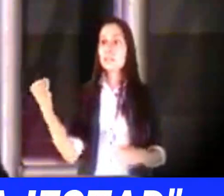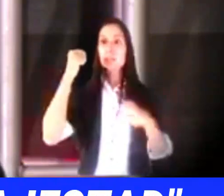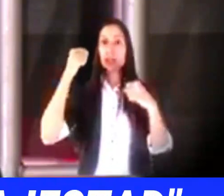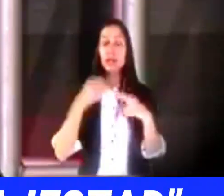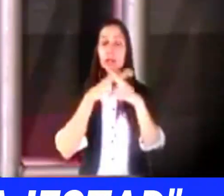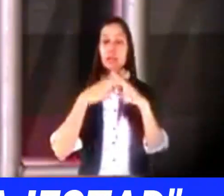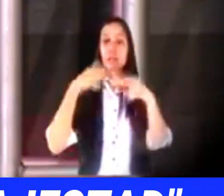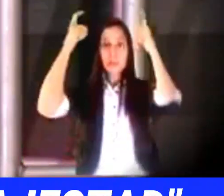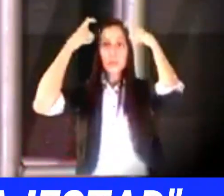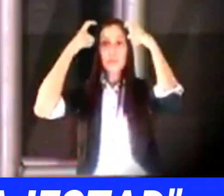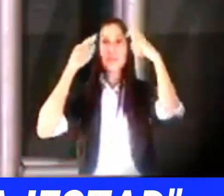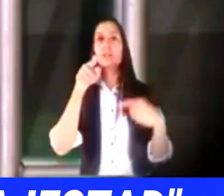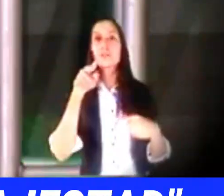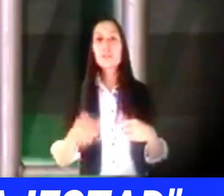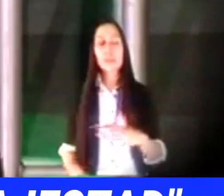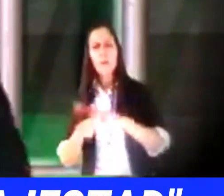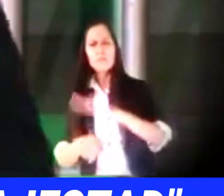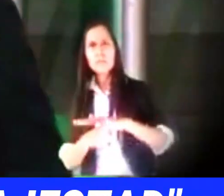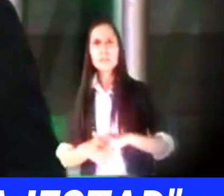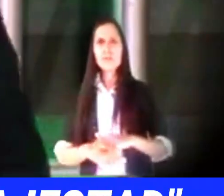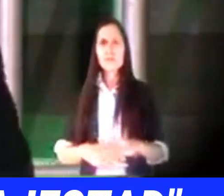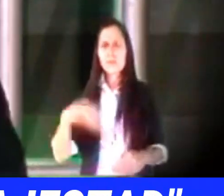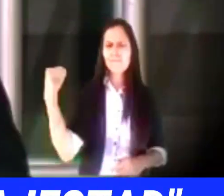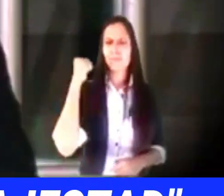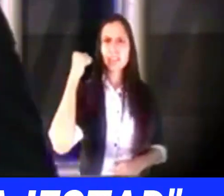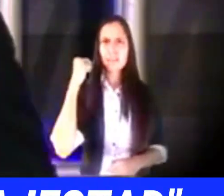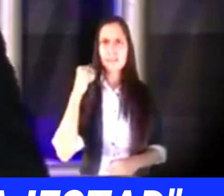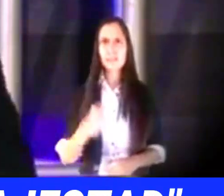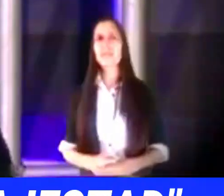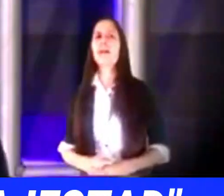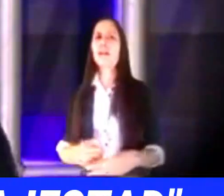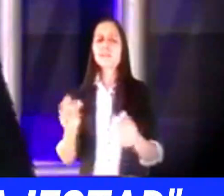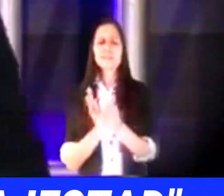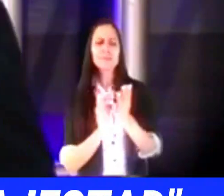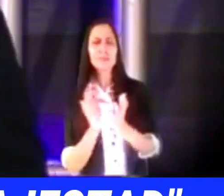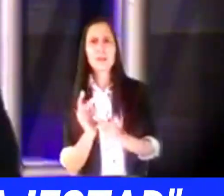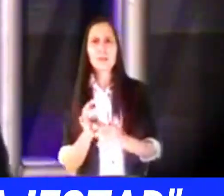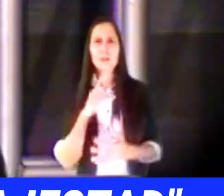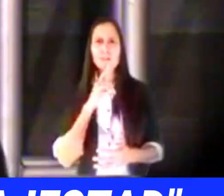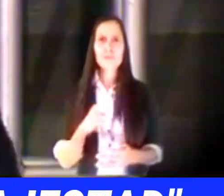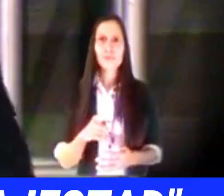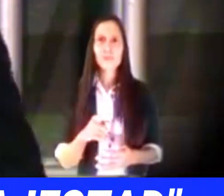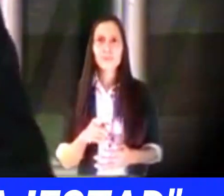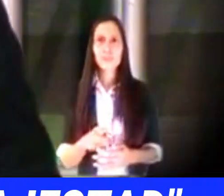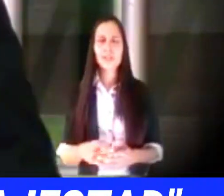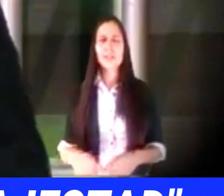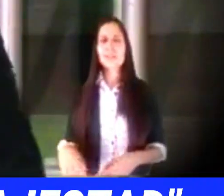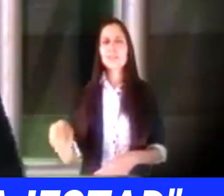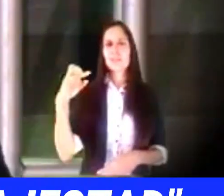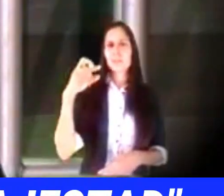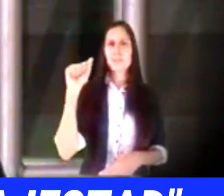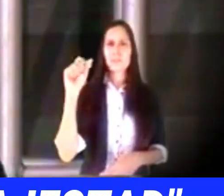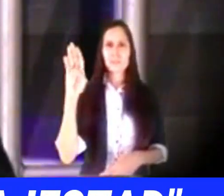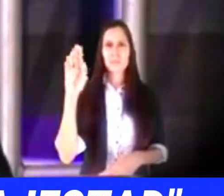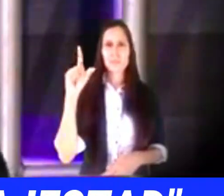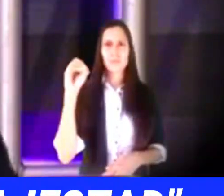pelear. Pablo dice que él no golpeaba como quien golpea al aire. Y todos, a la